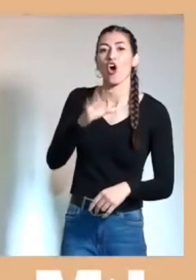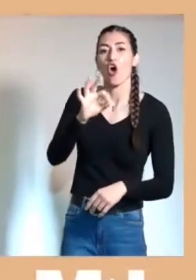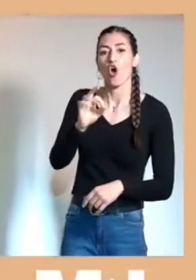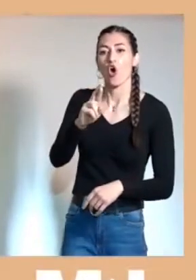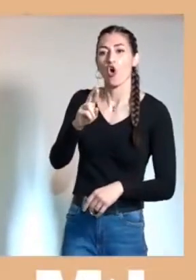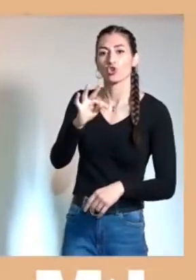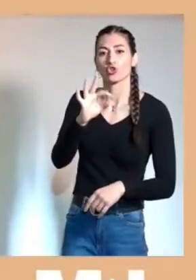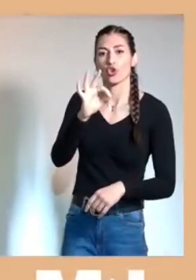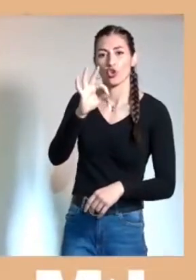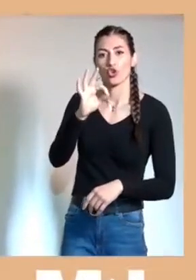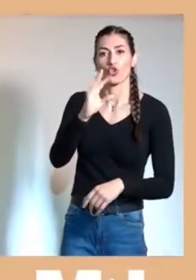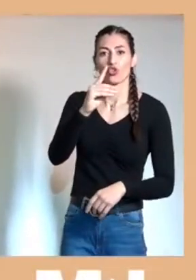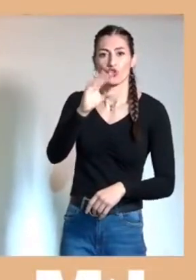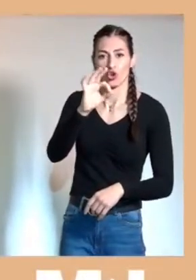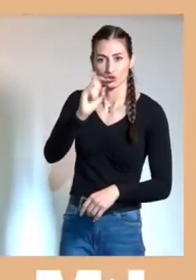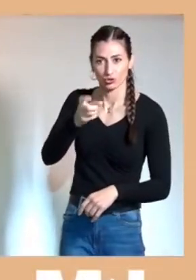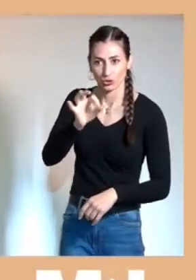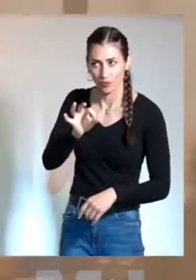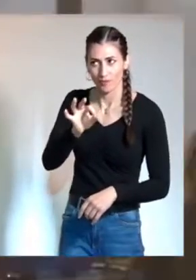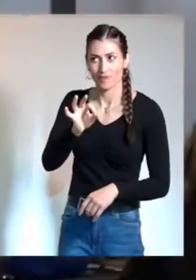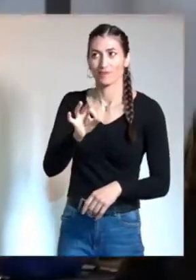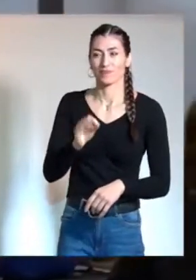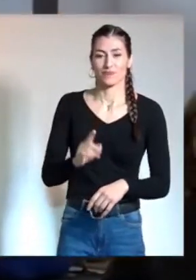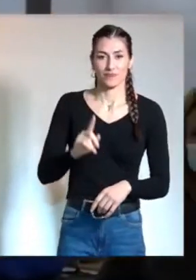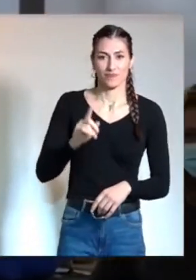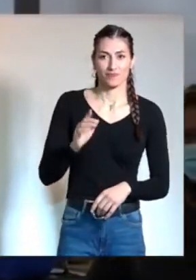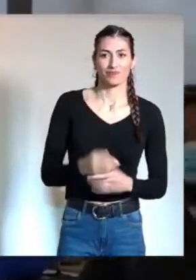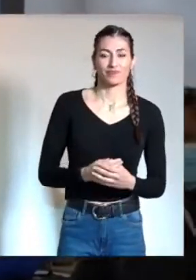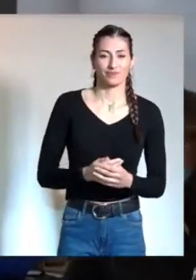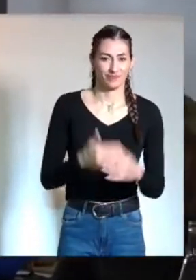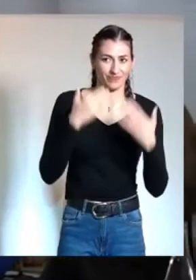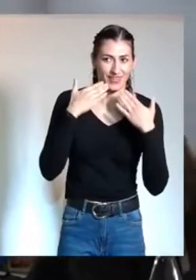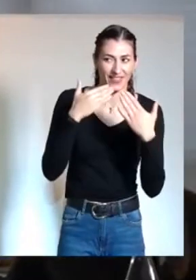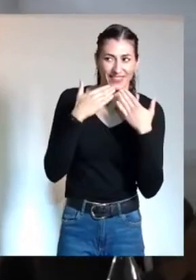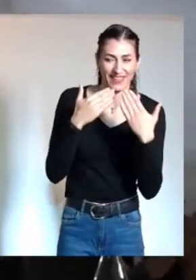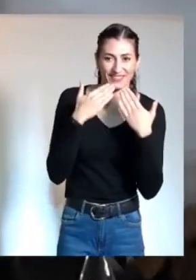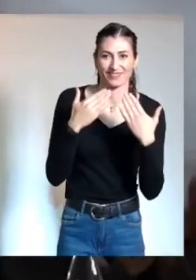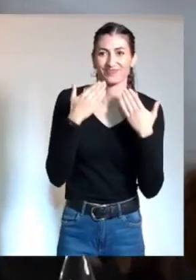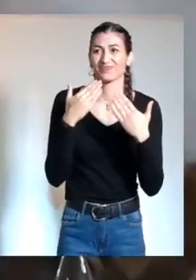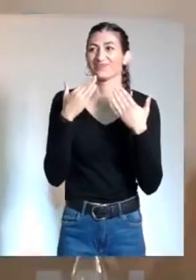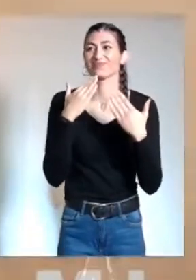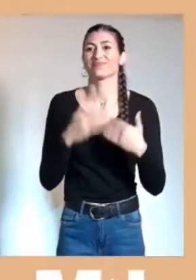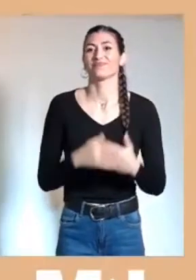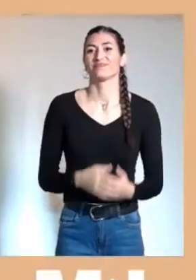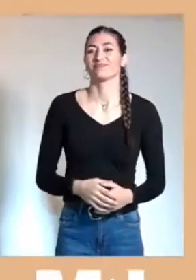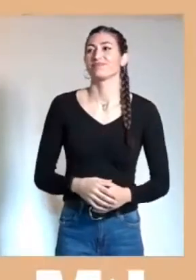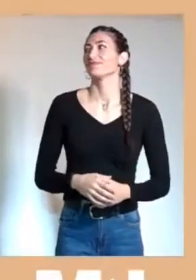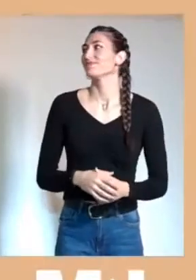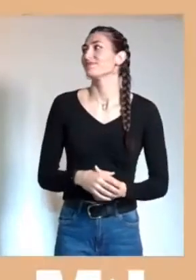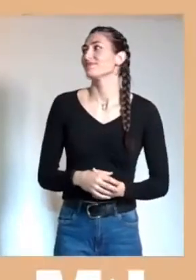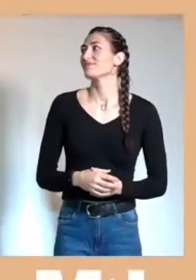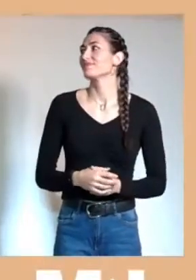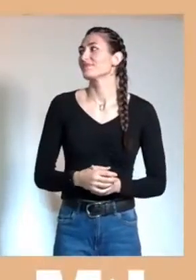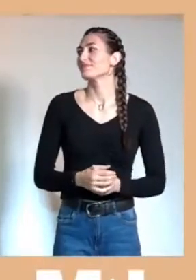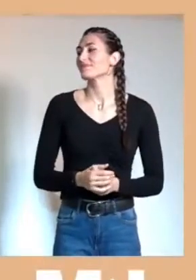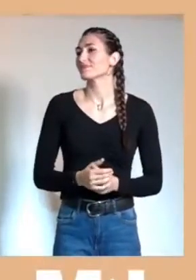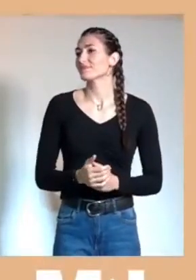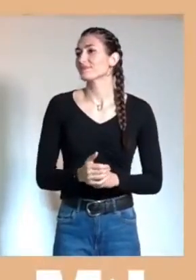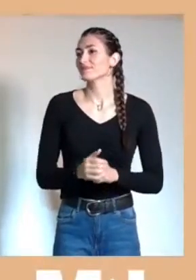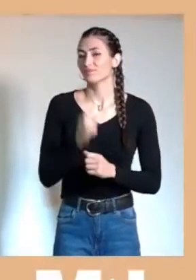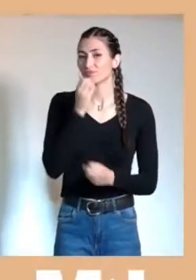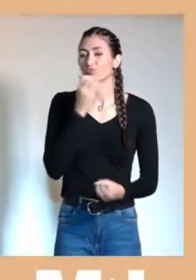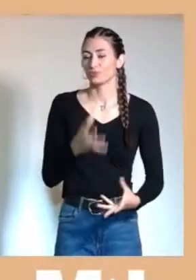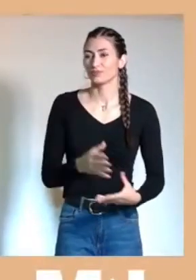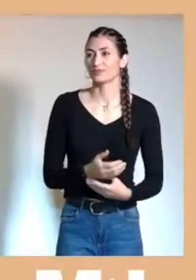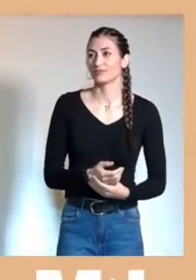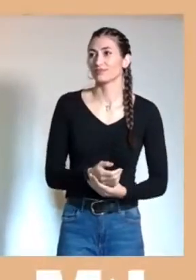Ortodoxo, vale, ortodoxo, vale. Muchas gracias, muchas gracias. La verdad que muy bien,